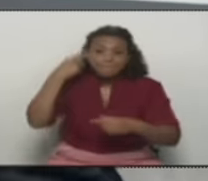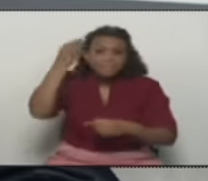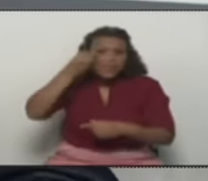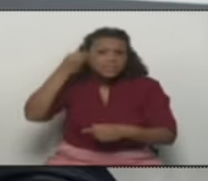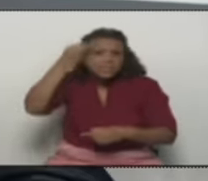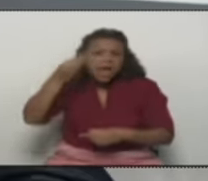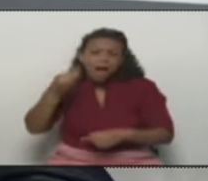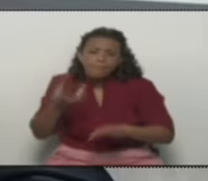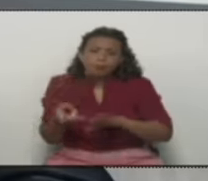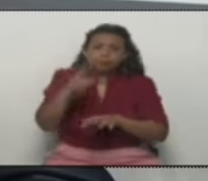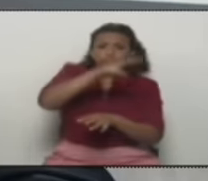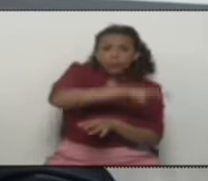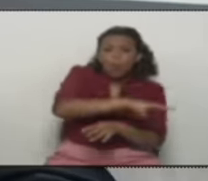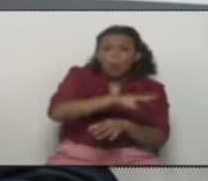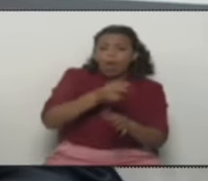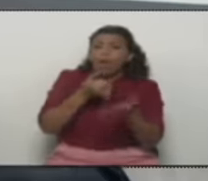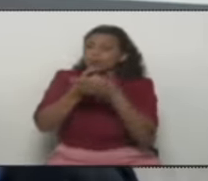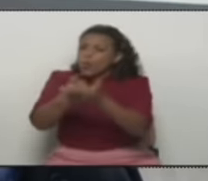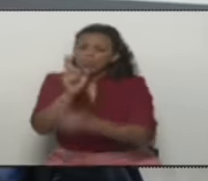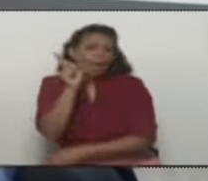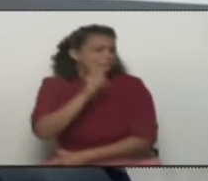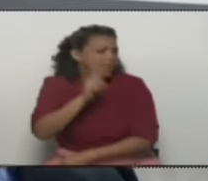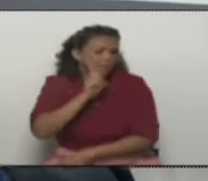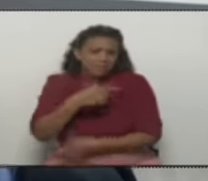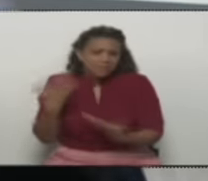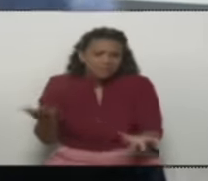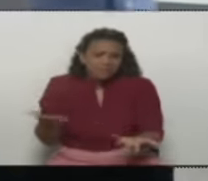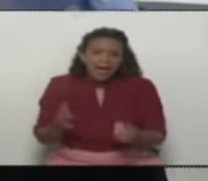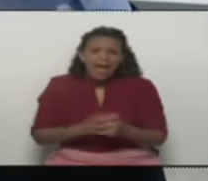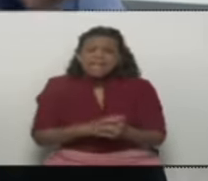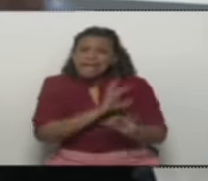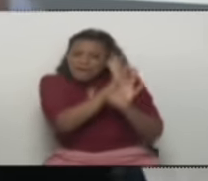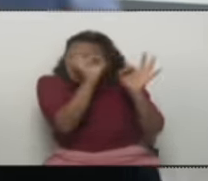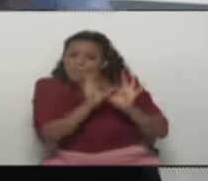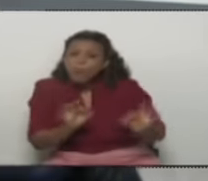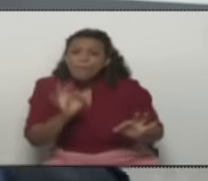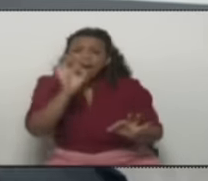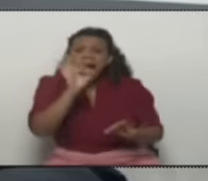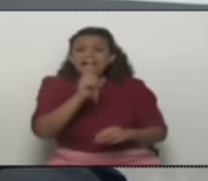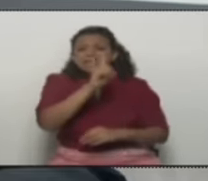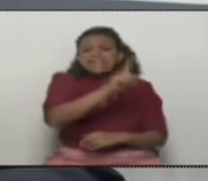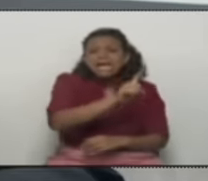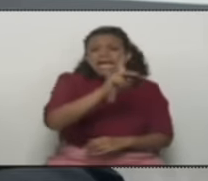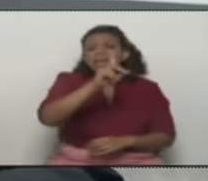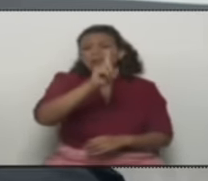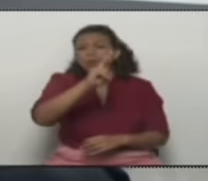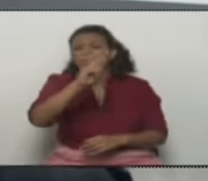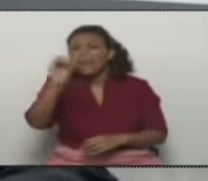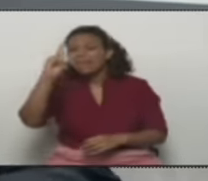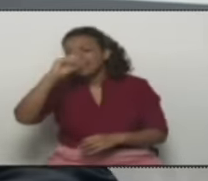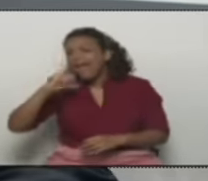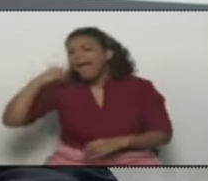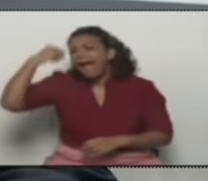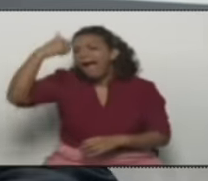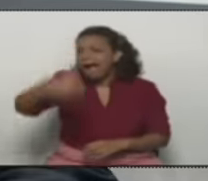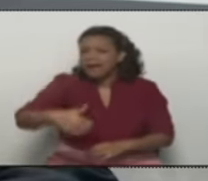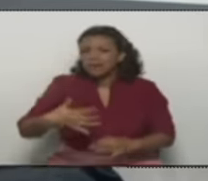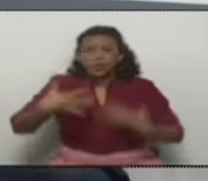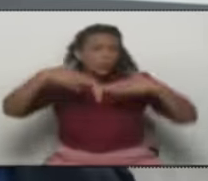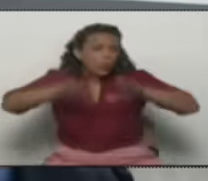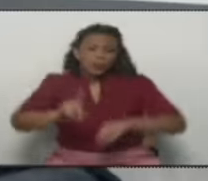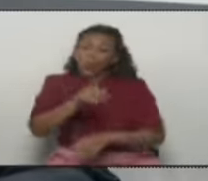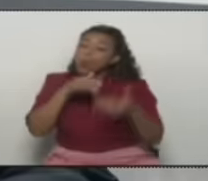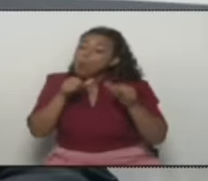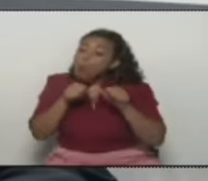era al contrario, que nos estaba ayudando. Y esa práctica desde hace 120 años para acá no ha cesado.